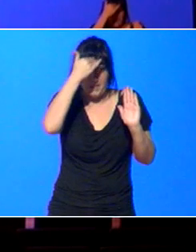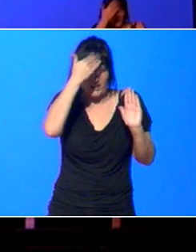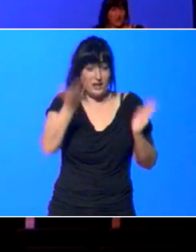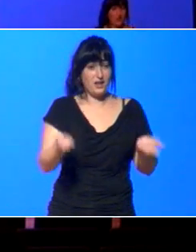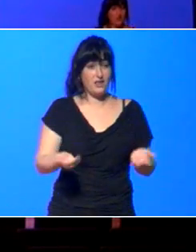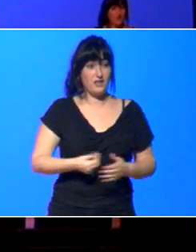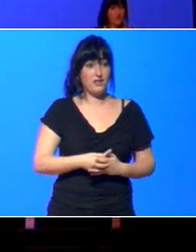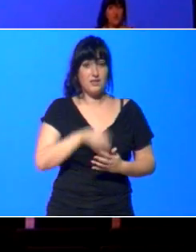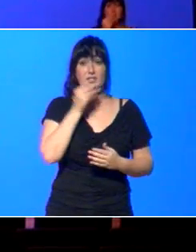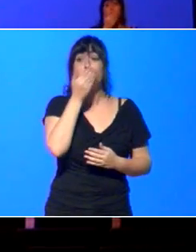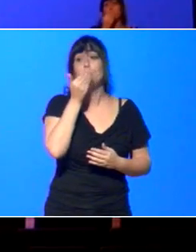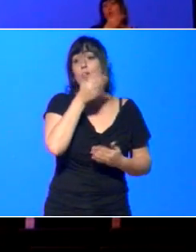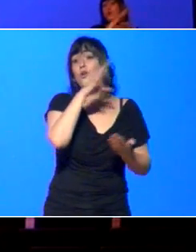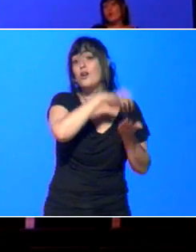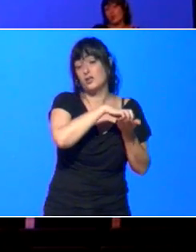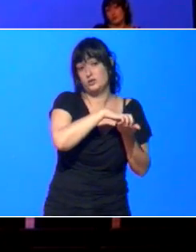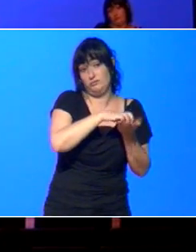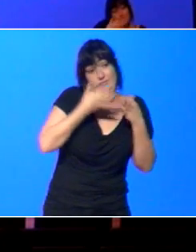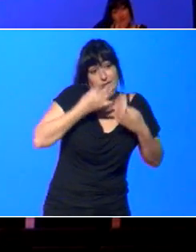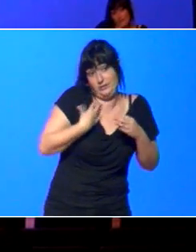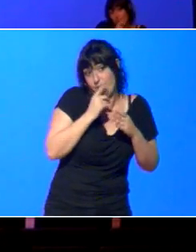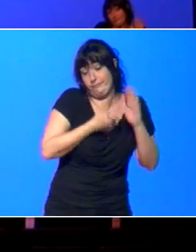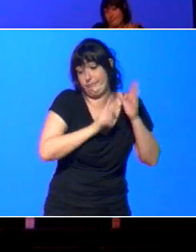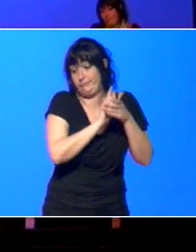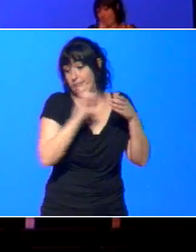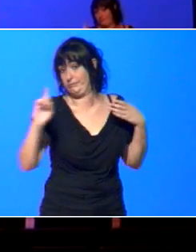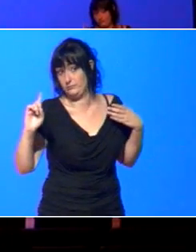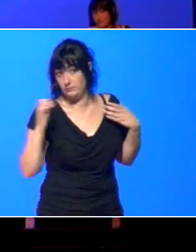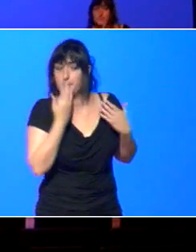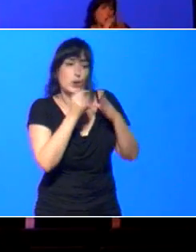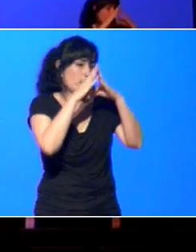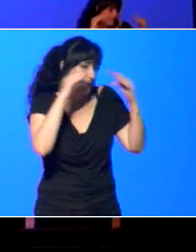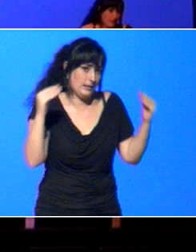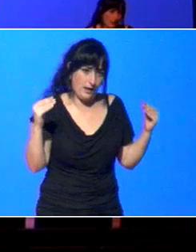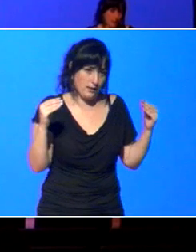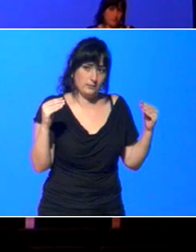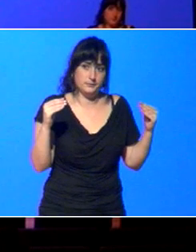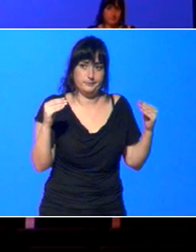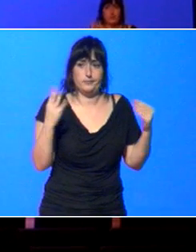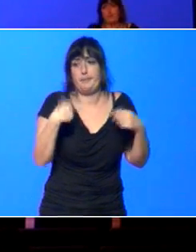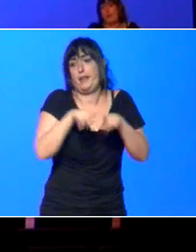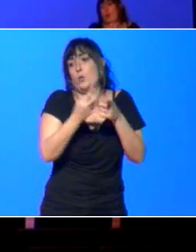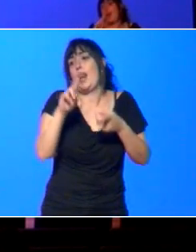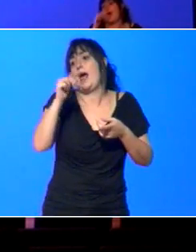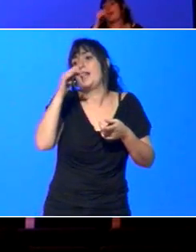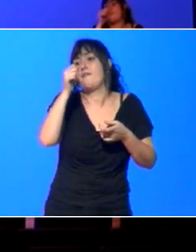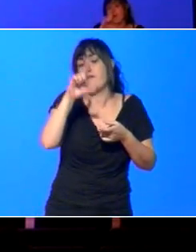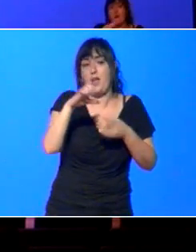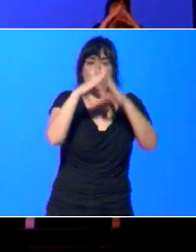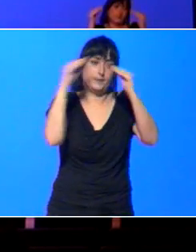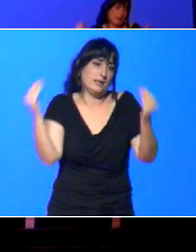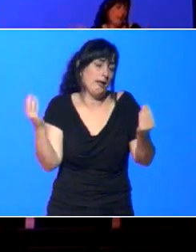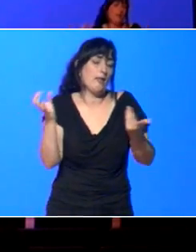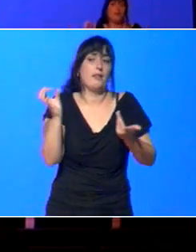colegios, como el de Xavier, colegios o universidades como la de Rafa o en el